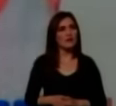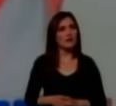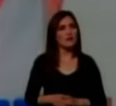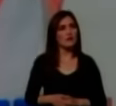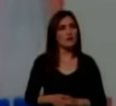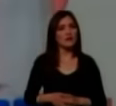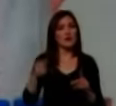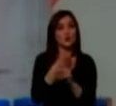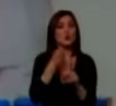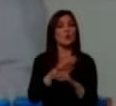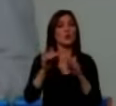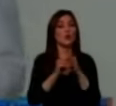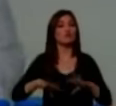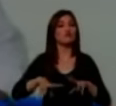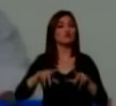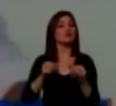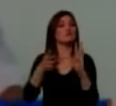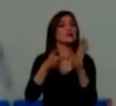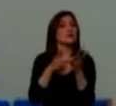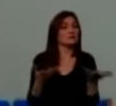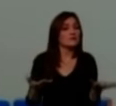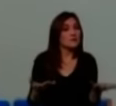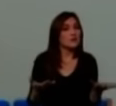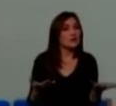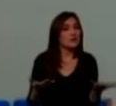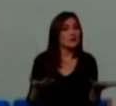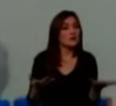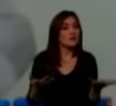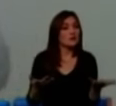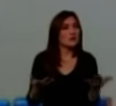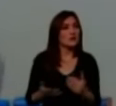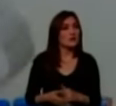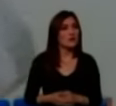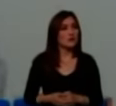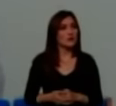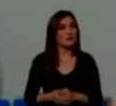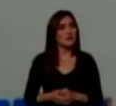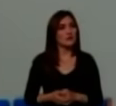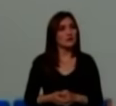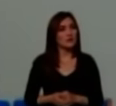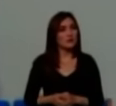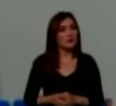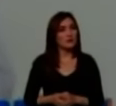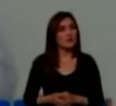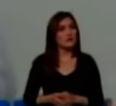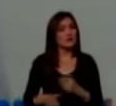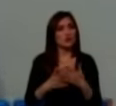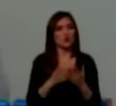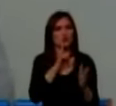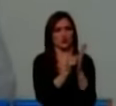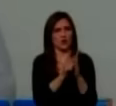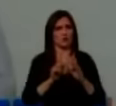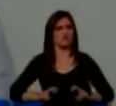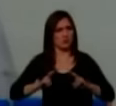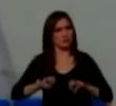Luchamos contra la corrupción, lo que no significa que no se pueda presentar un caso aislado, que nosotros mismos hemos denunciado, hemos investigado, y ojalá